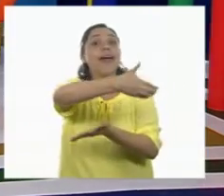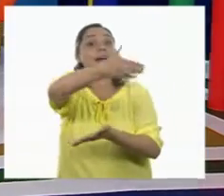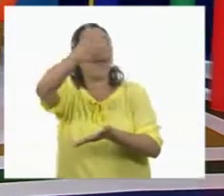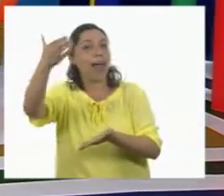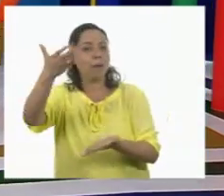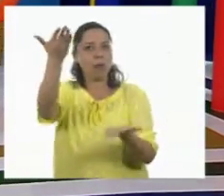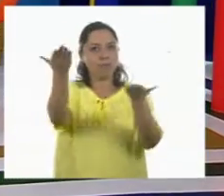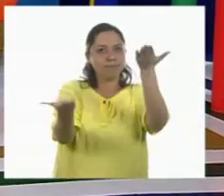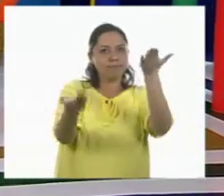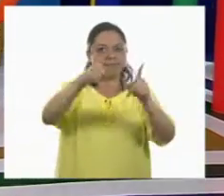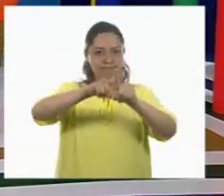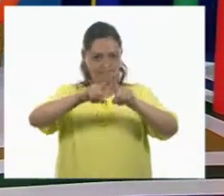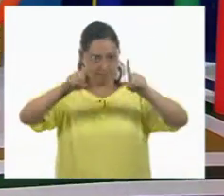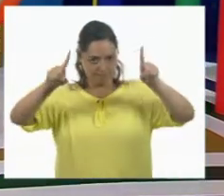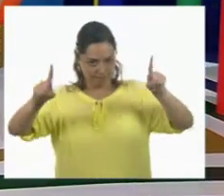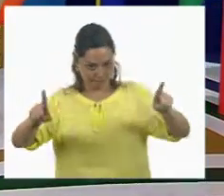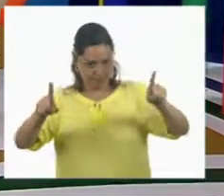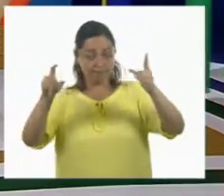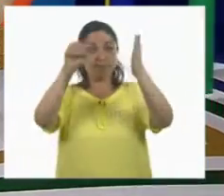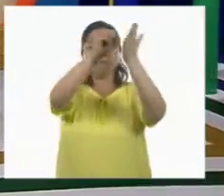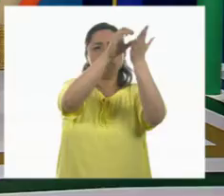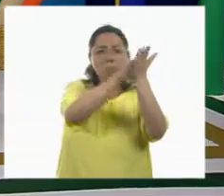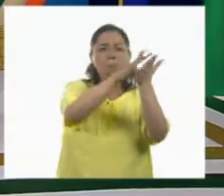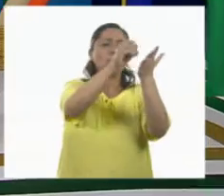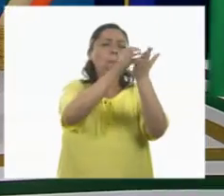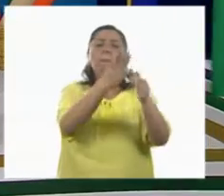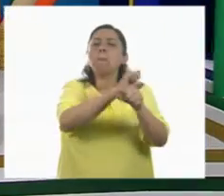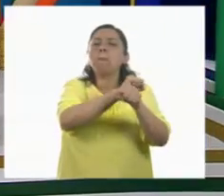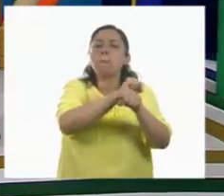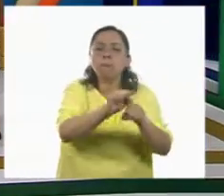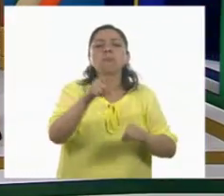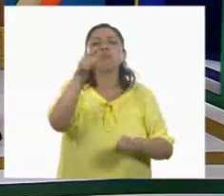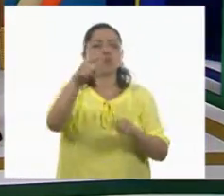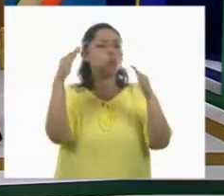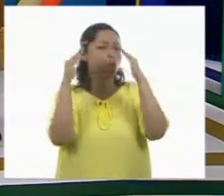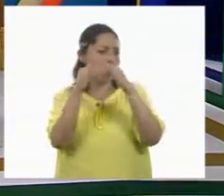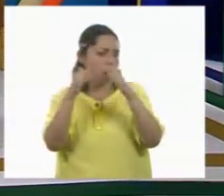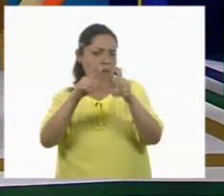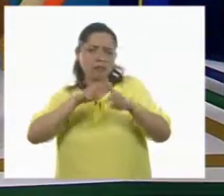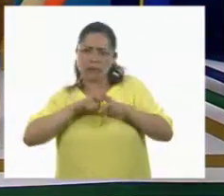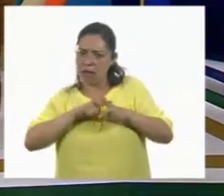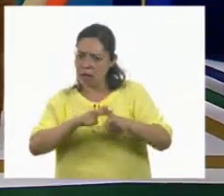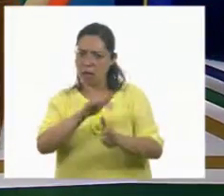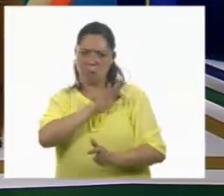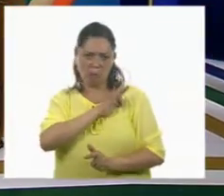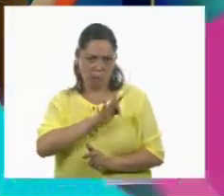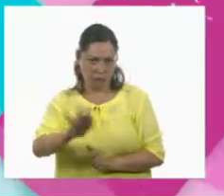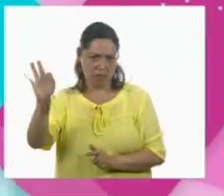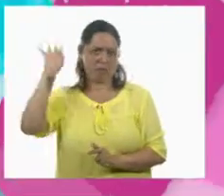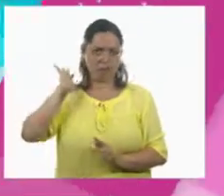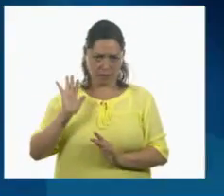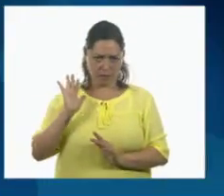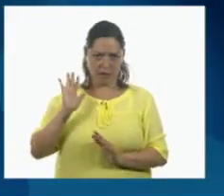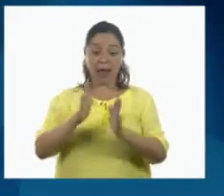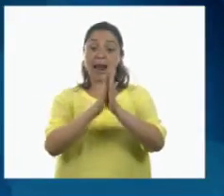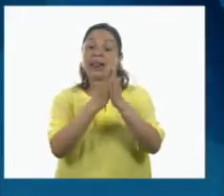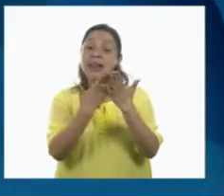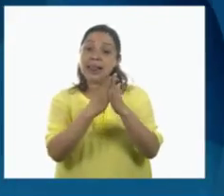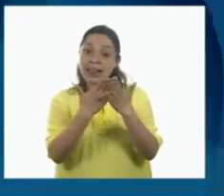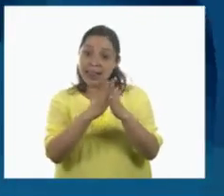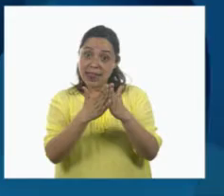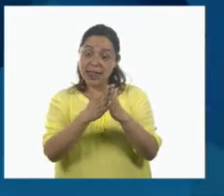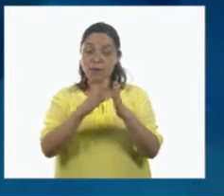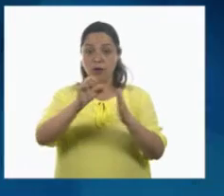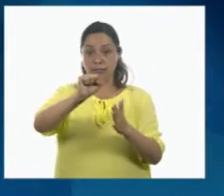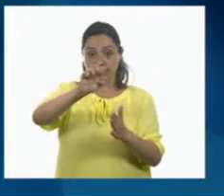poner un poco sencillo, pero ustedes en casa pueden irlo desarrollando con más información si lo buscamos en nuestro libro de texto.